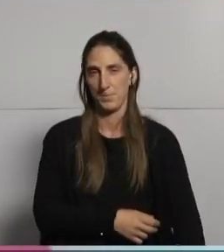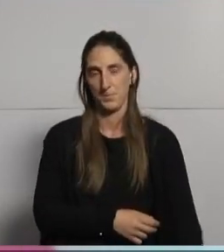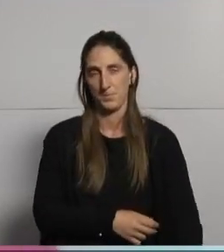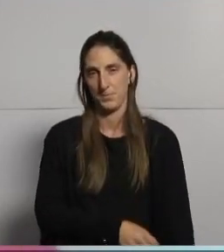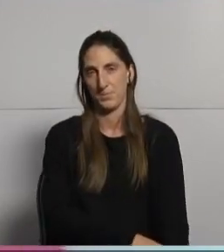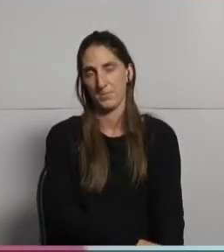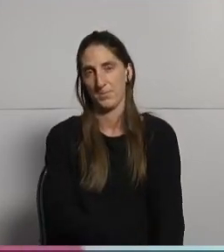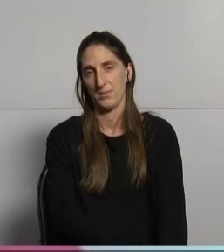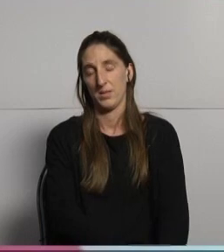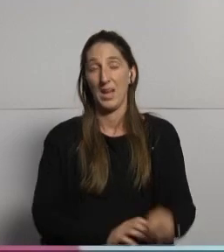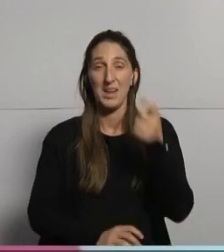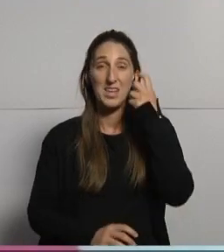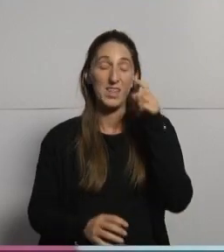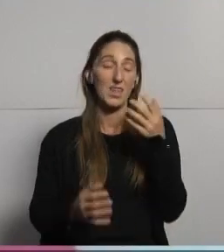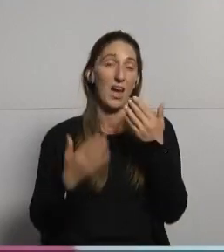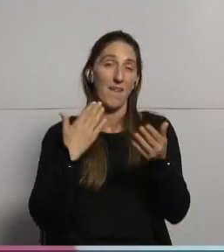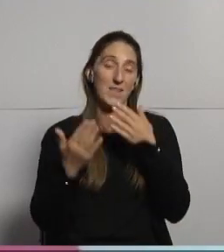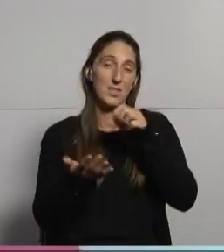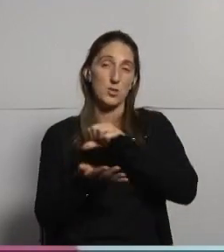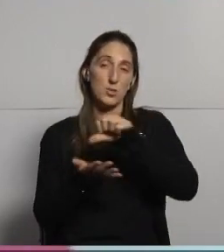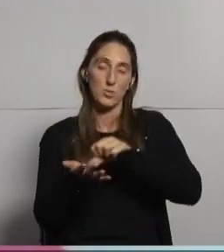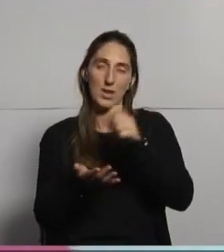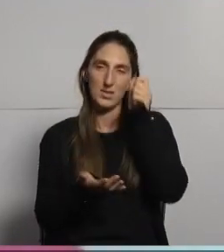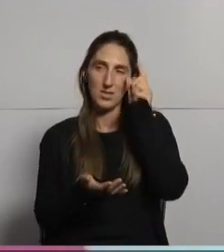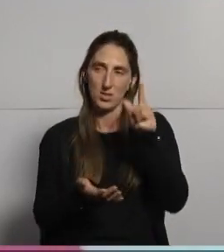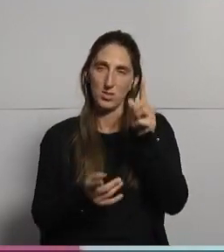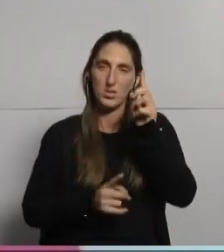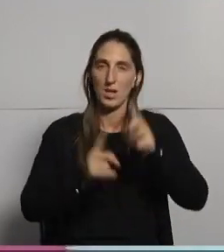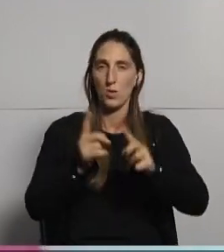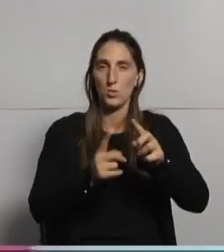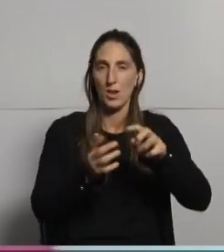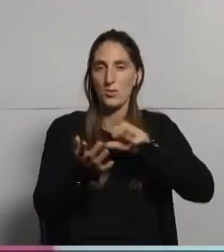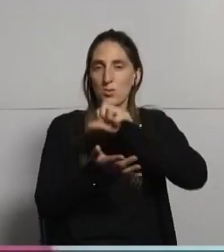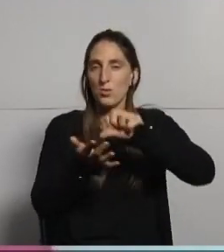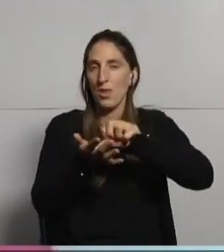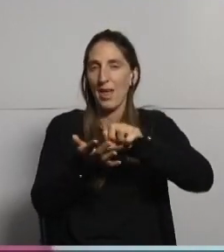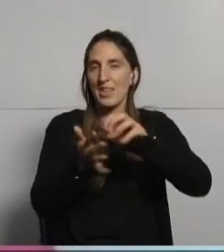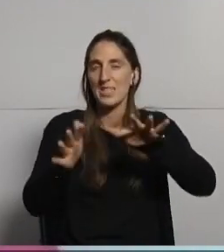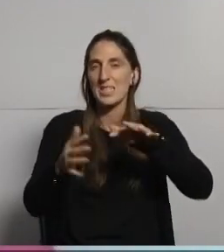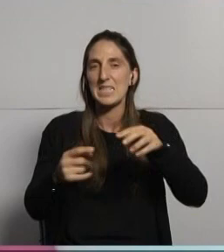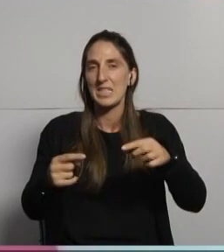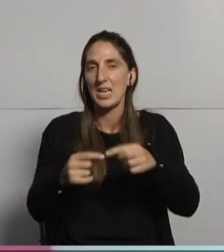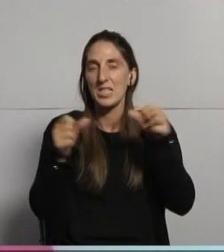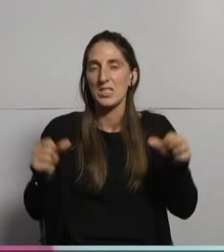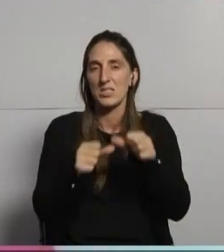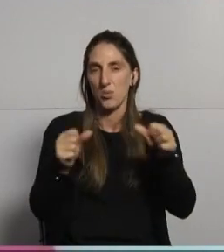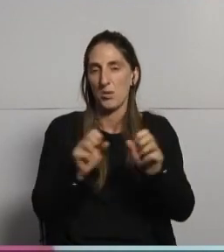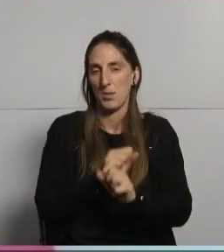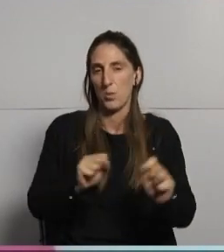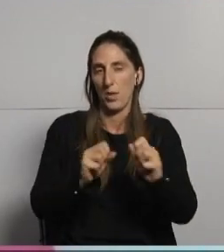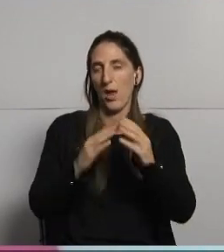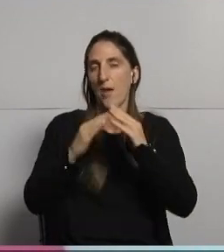Bueno, la idea es hablar un poco de ciudades inteligentes y qué es lo que han hecho algunas ciudades inteligentes para tratar de mitigar